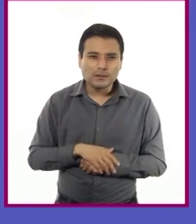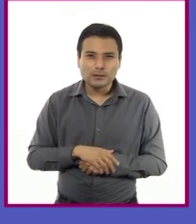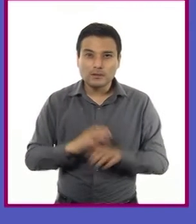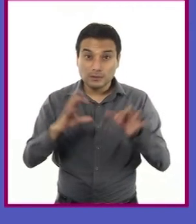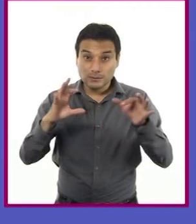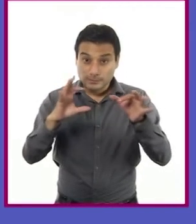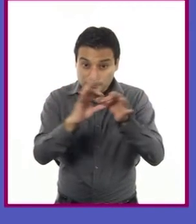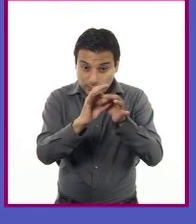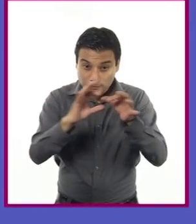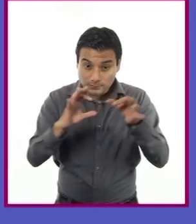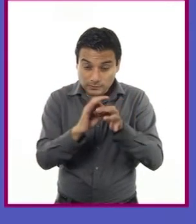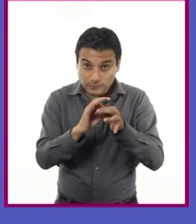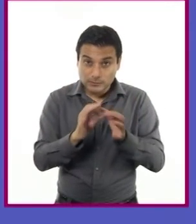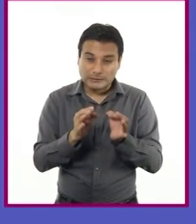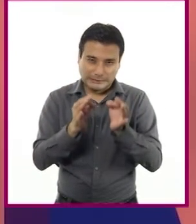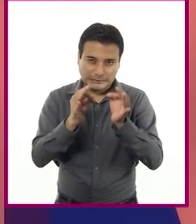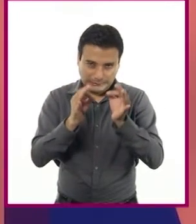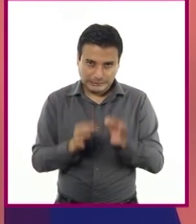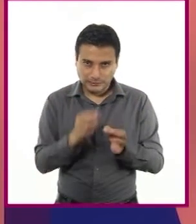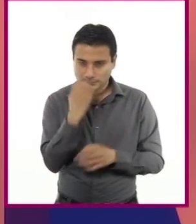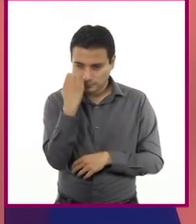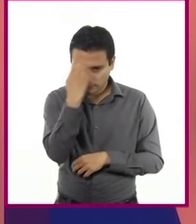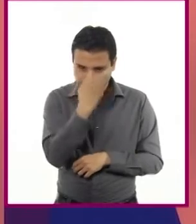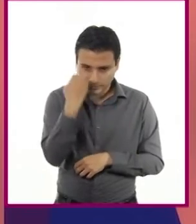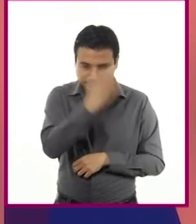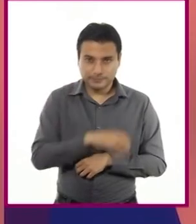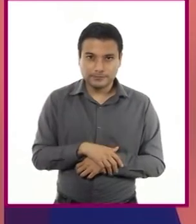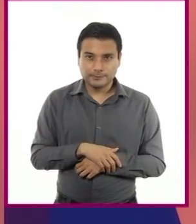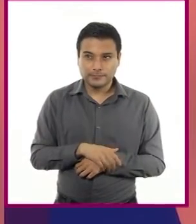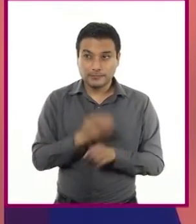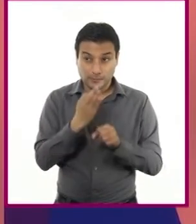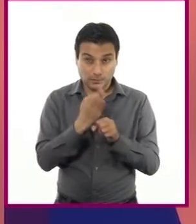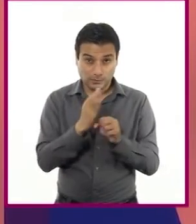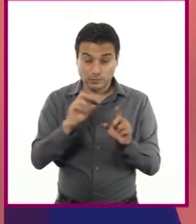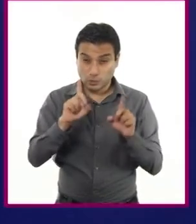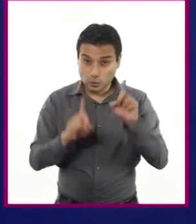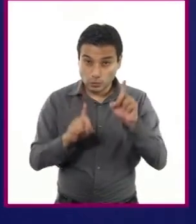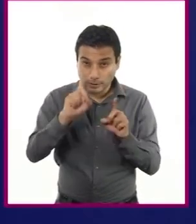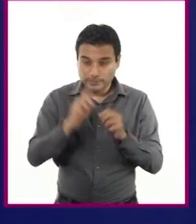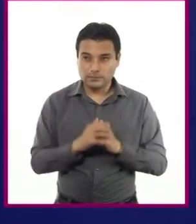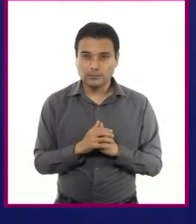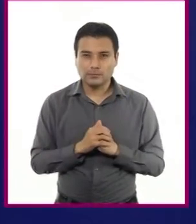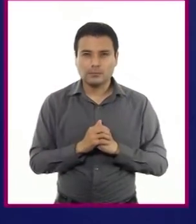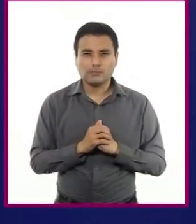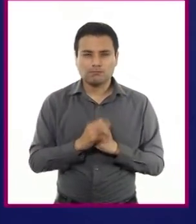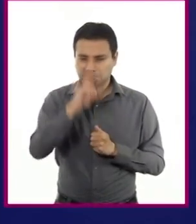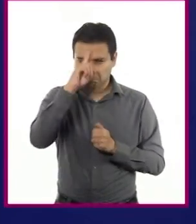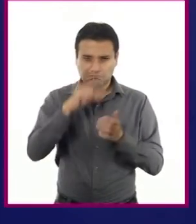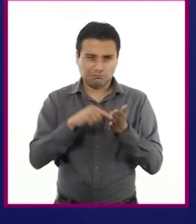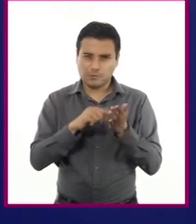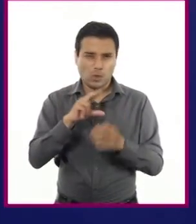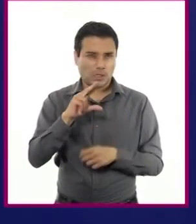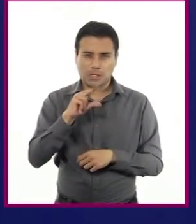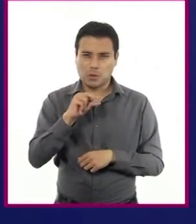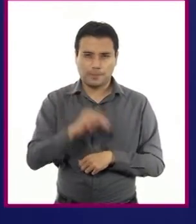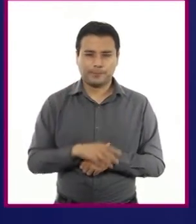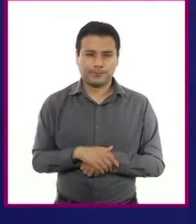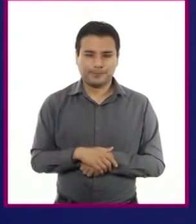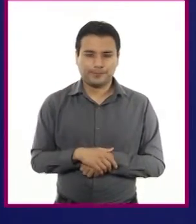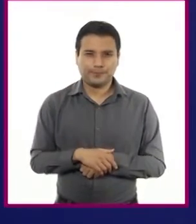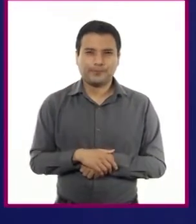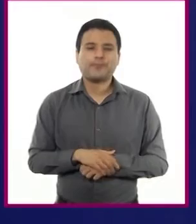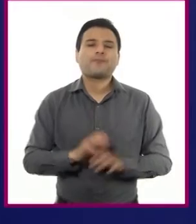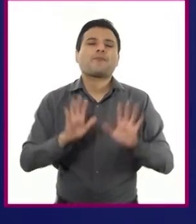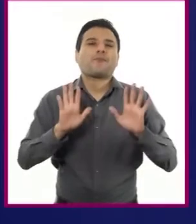sean reales. Hasta el momento, ¿tienes alguna duda? Me parece que no, pero creo que valdría la